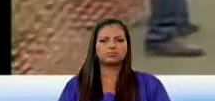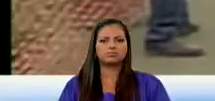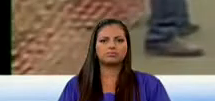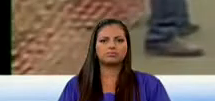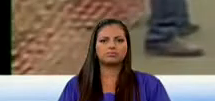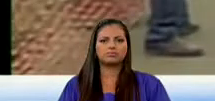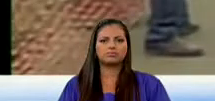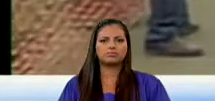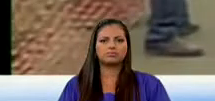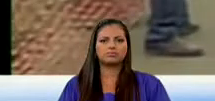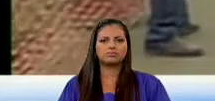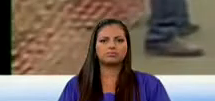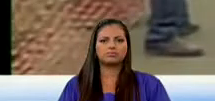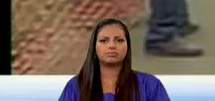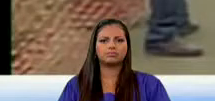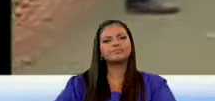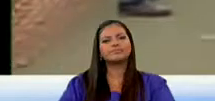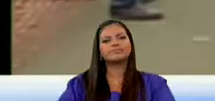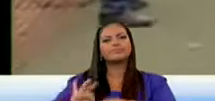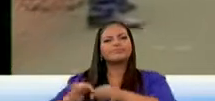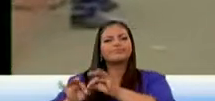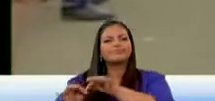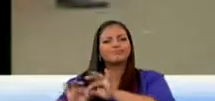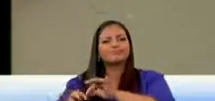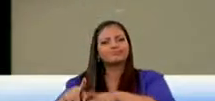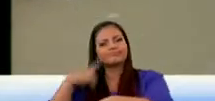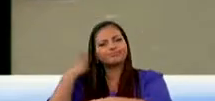arreglando esta vía. Es lógico que